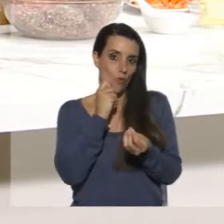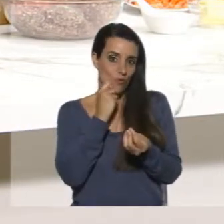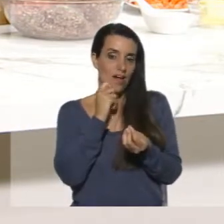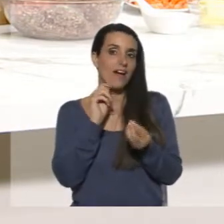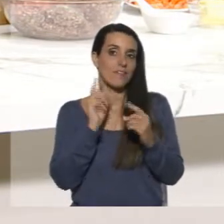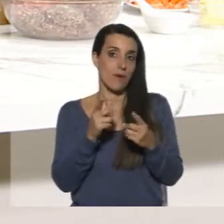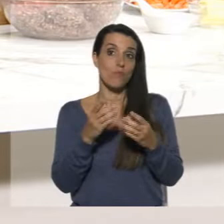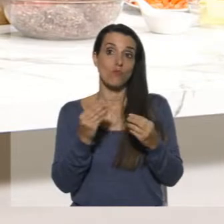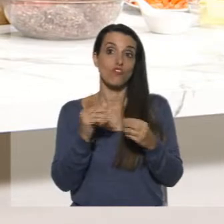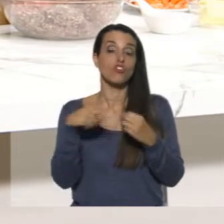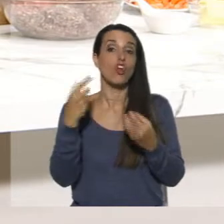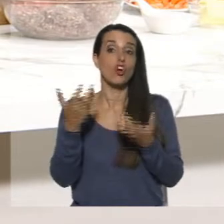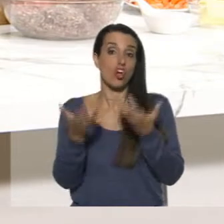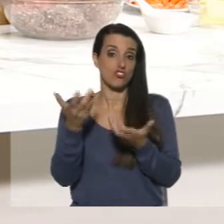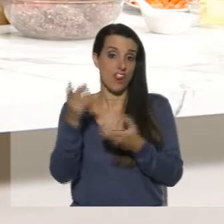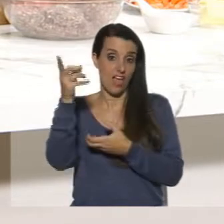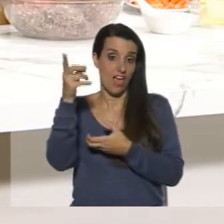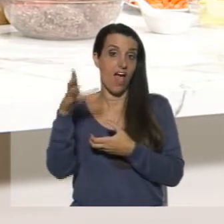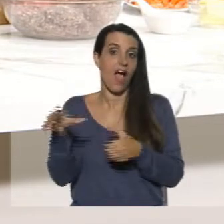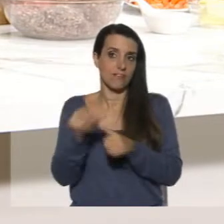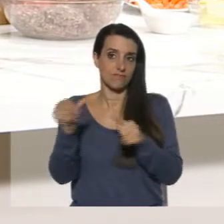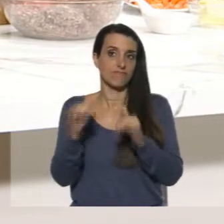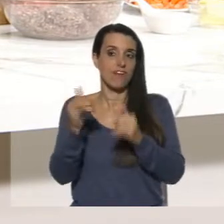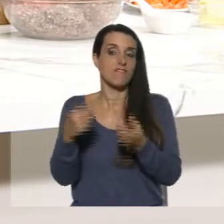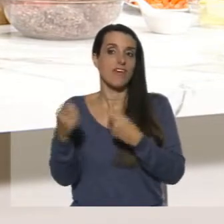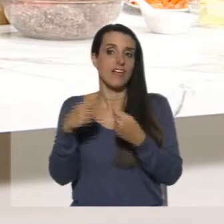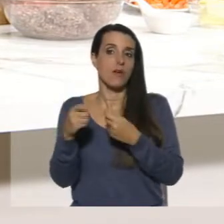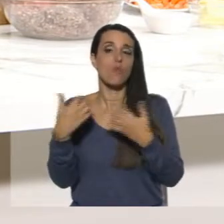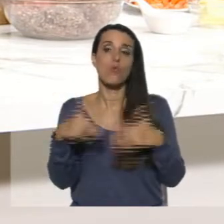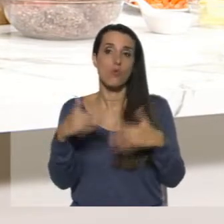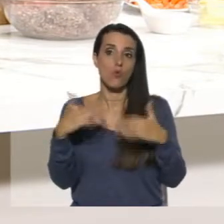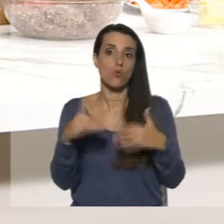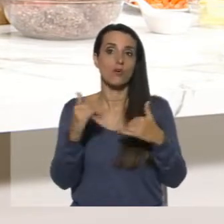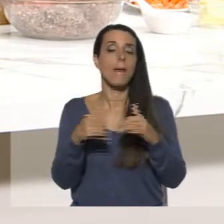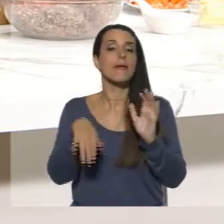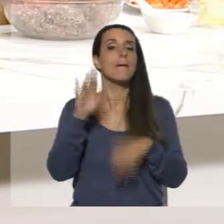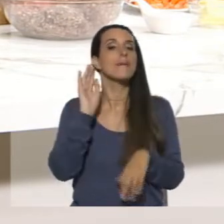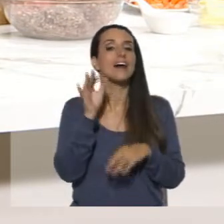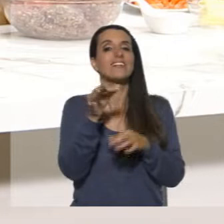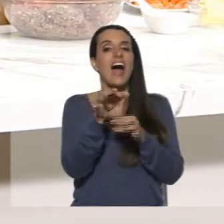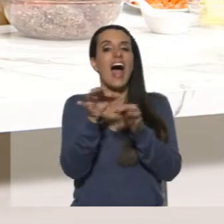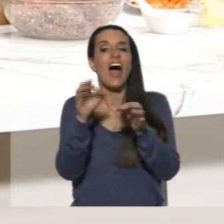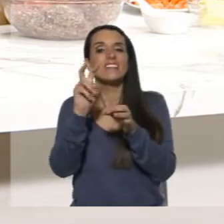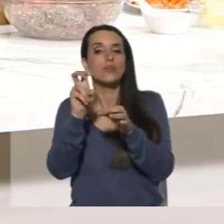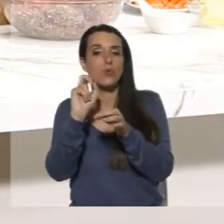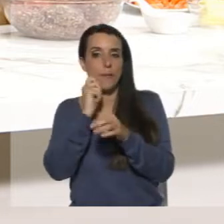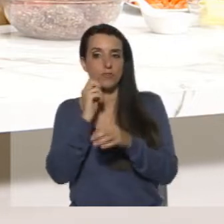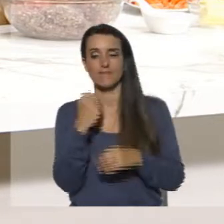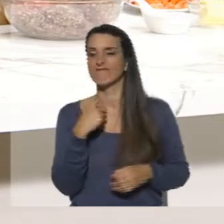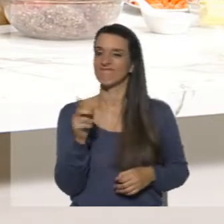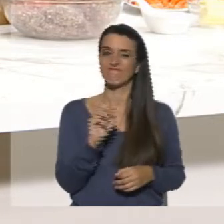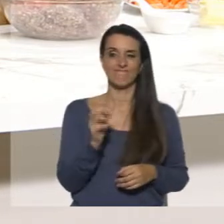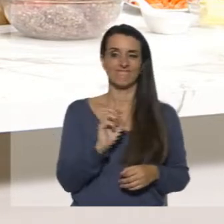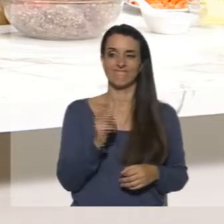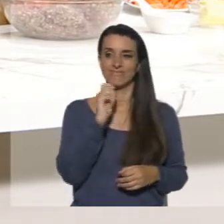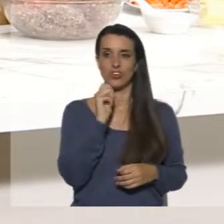sale muchísimo, nosotros lo hacemos en la cantina. Con carne y pasas. Yo con carne soy más y pasas de la sale muchísimo, ¿eh? Más de la aceituna. Sí, a le mí pongo yo no, aceituna. ¿Viste? Vos no te gusta la aceituna. A mí no me gusta